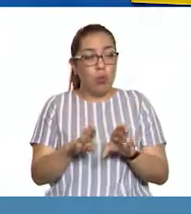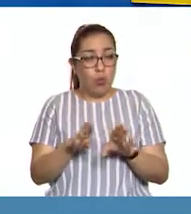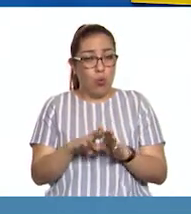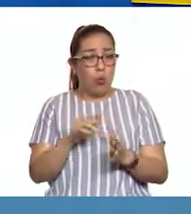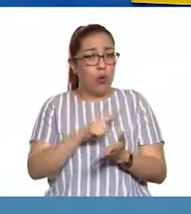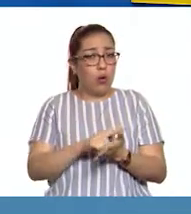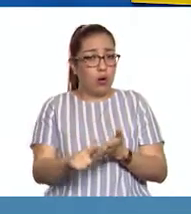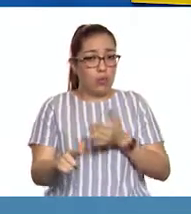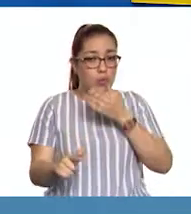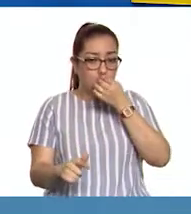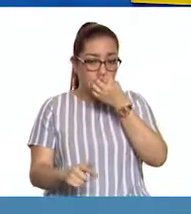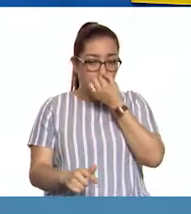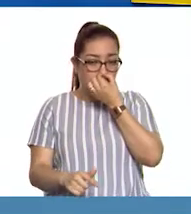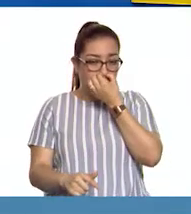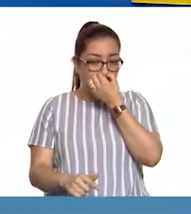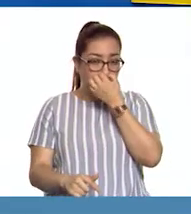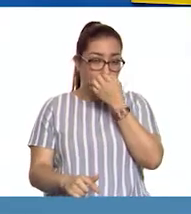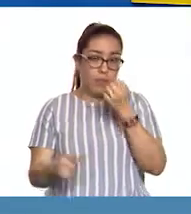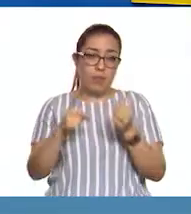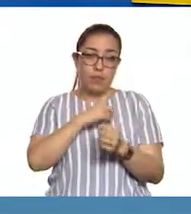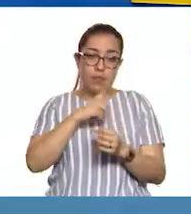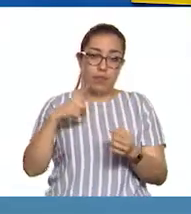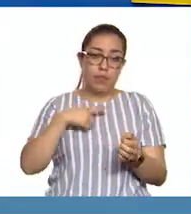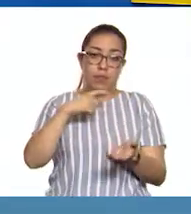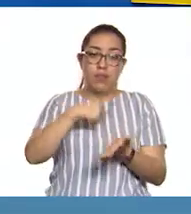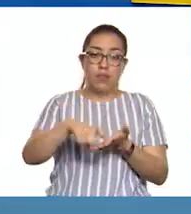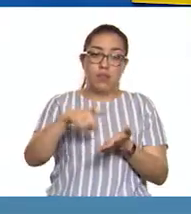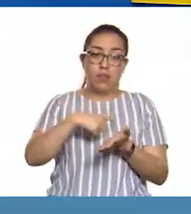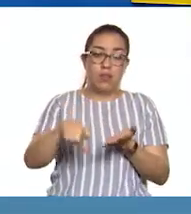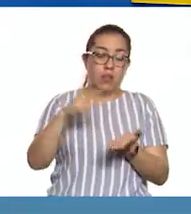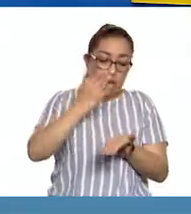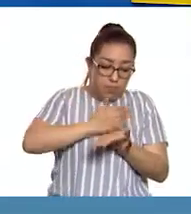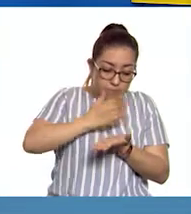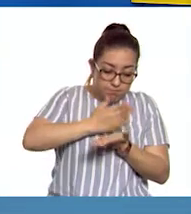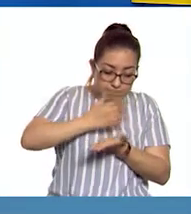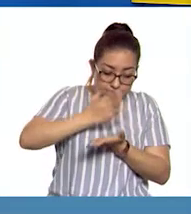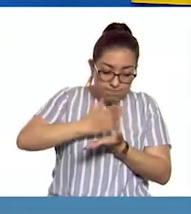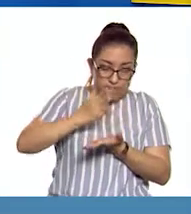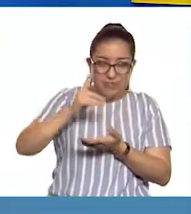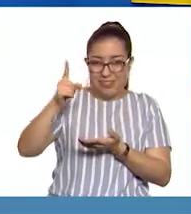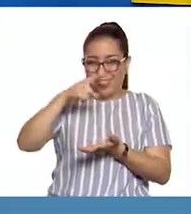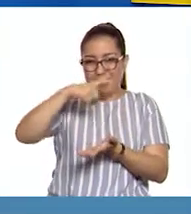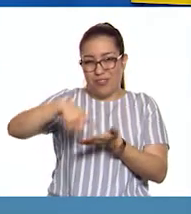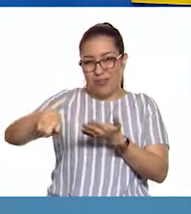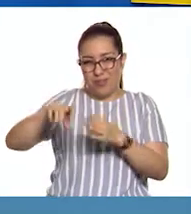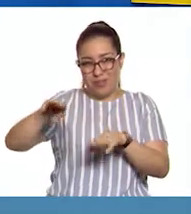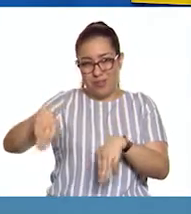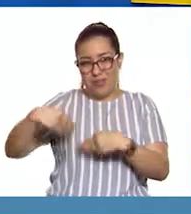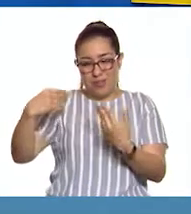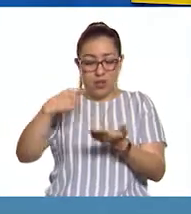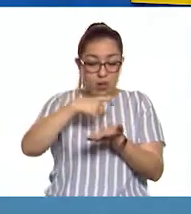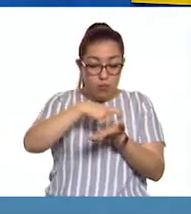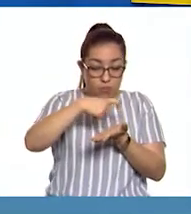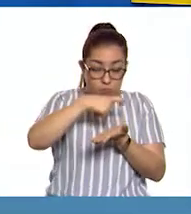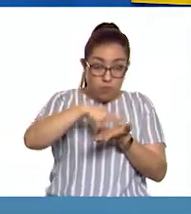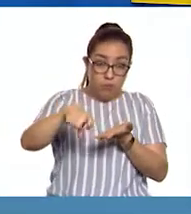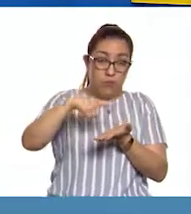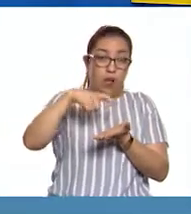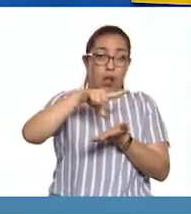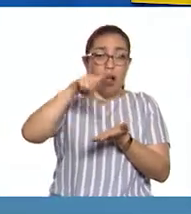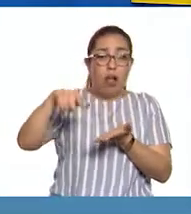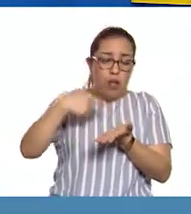es comprar las setas en un mercado, trozarlas, agregar dos setas trozadas en cada bolsa y